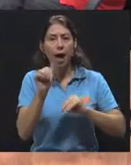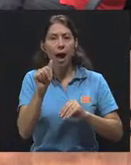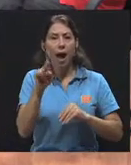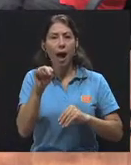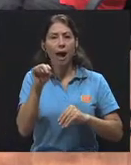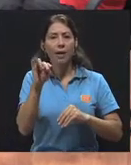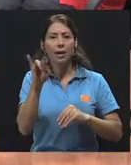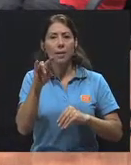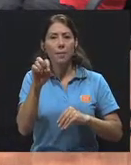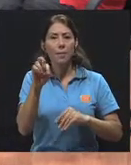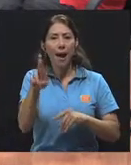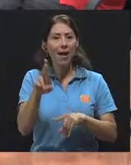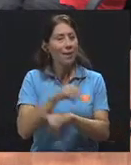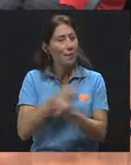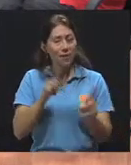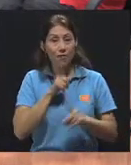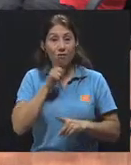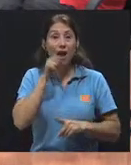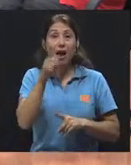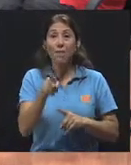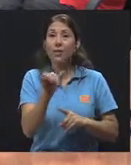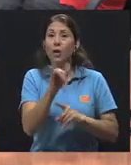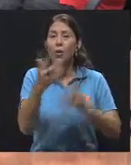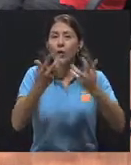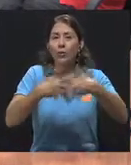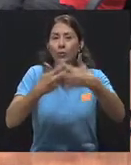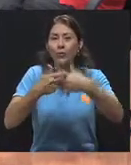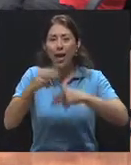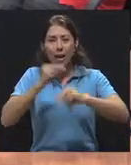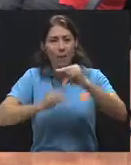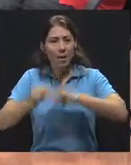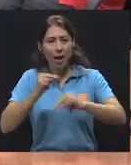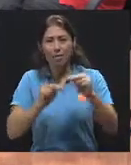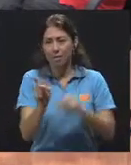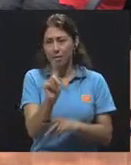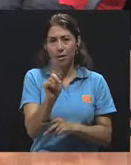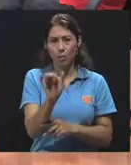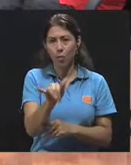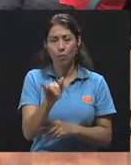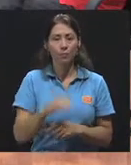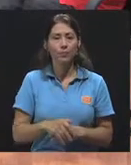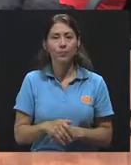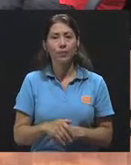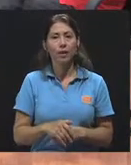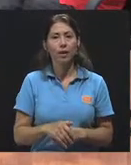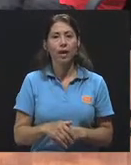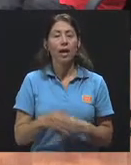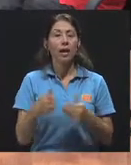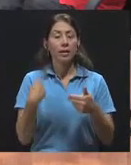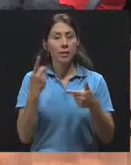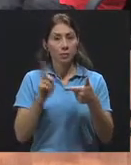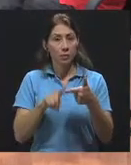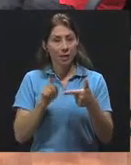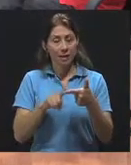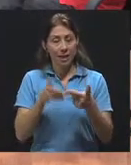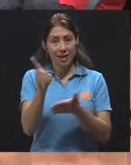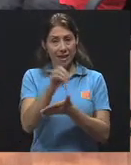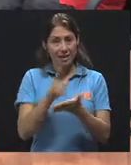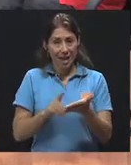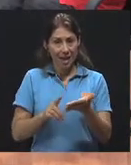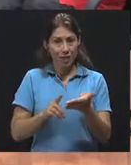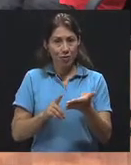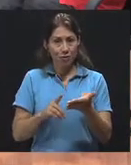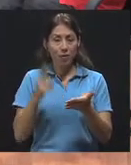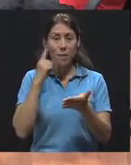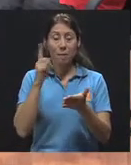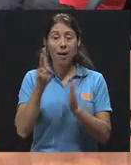la cuestión como ni siquiera industrial y mercantil de la producción para animación. Después,